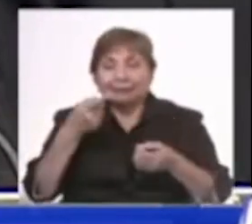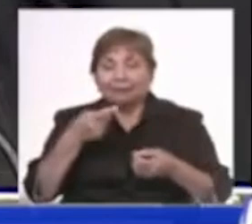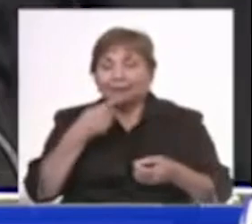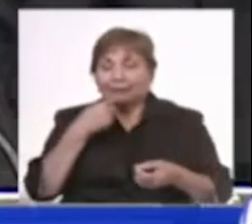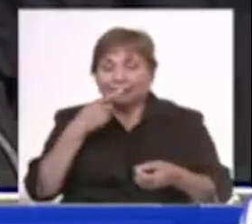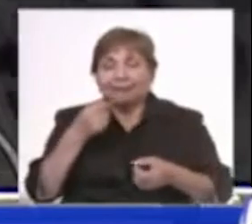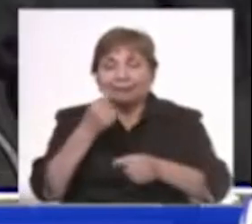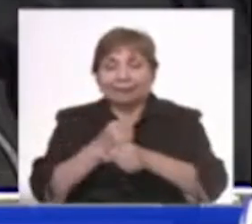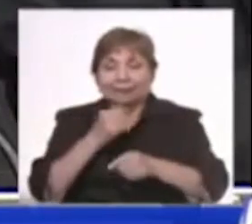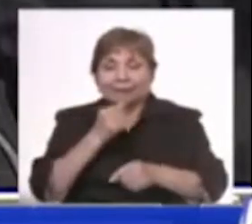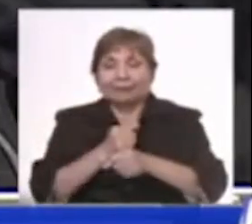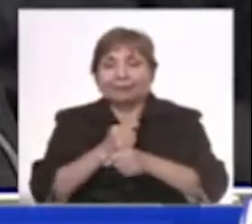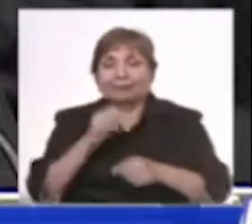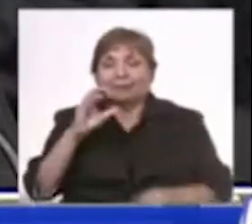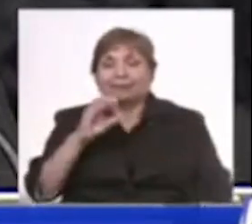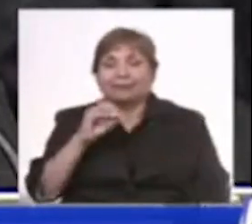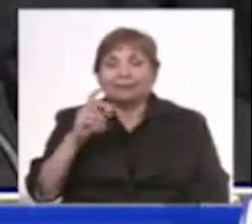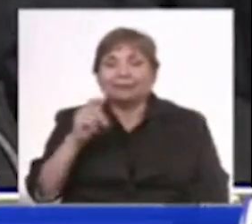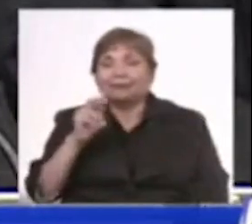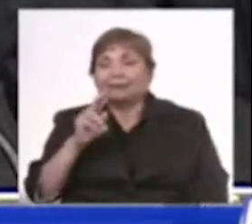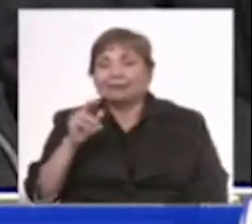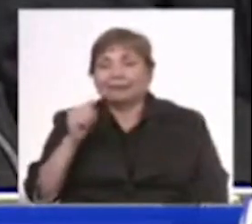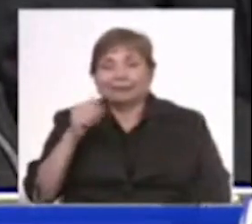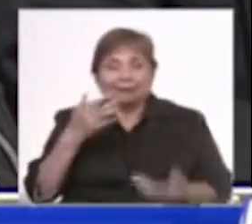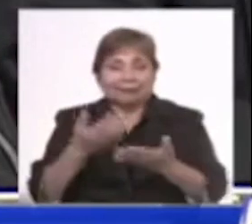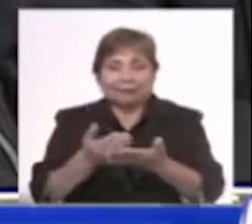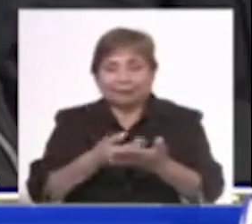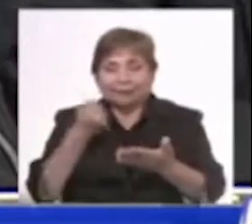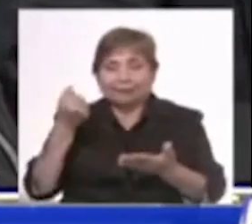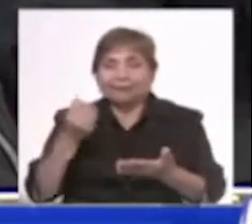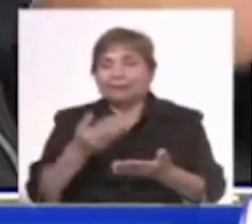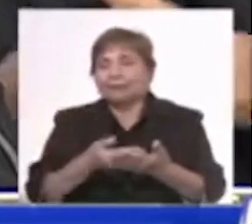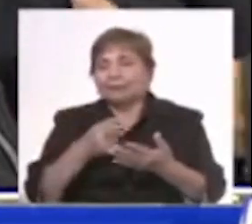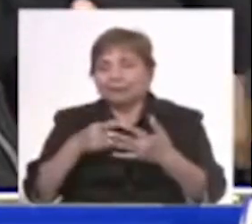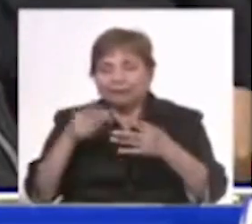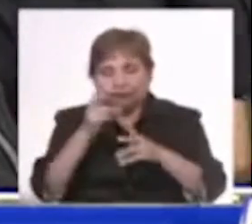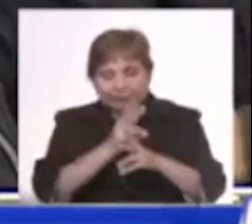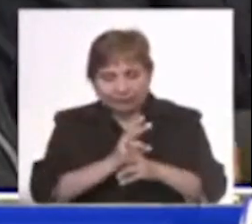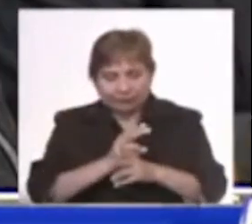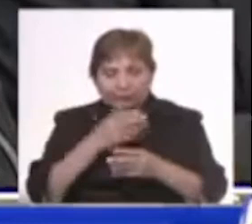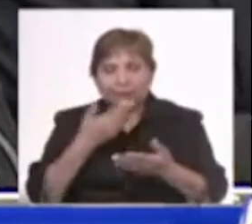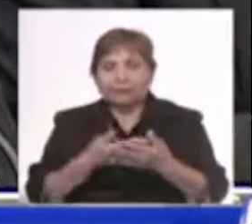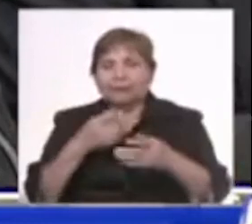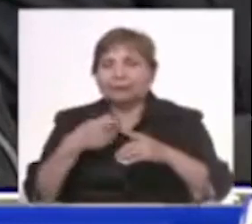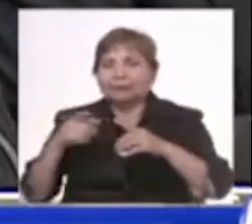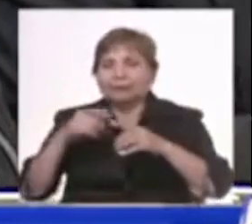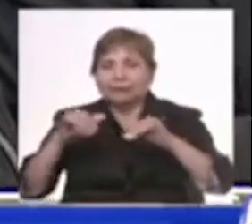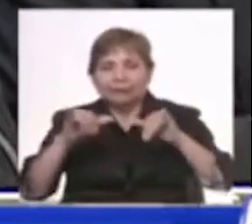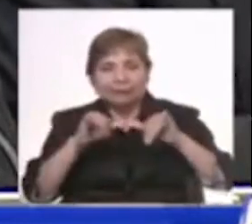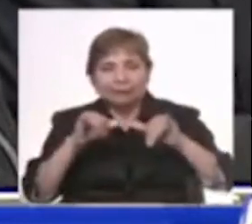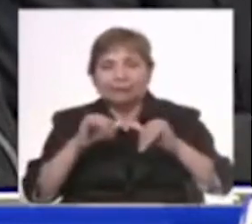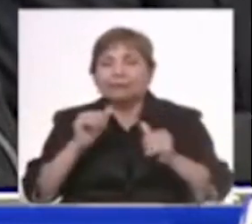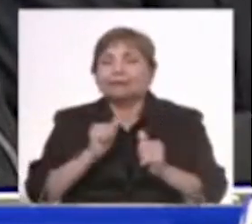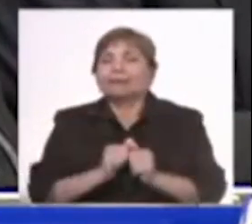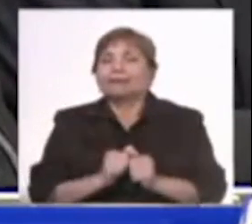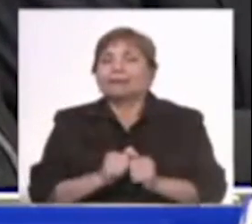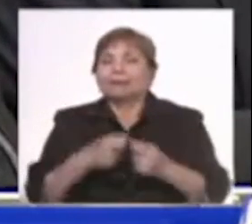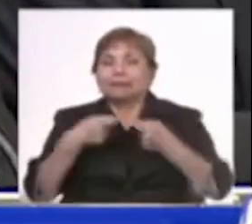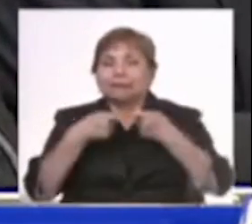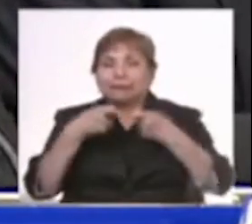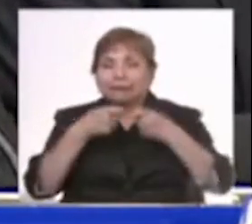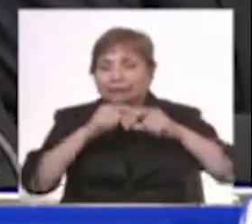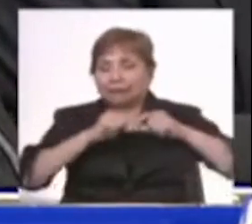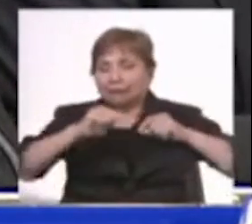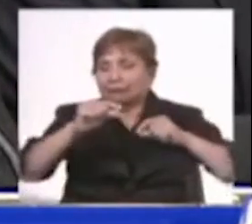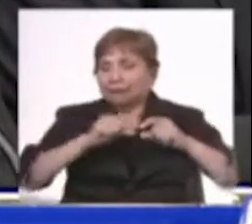están los trabajos colaterales de retiro de las alfombras, el cuidado de los diferentes cables que ya les he indicado,